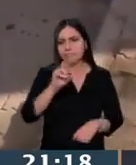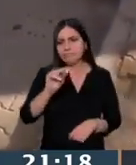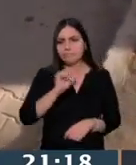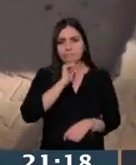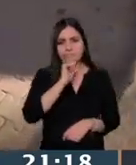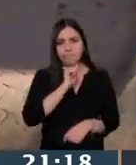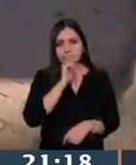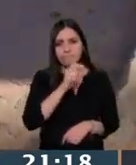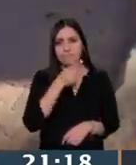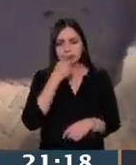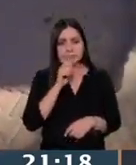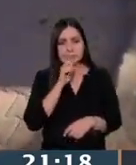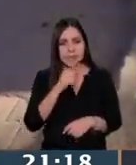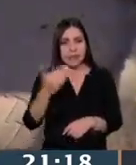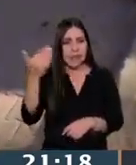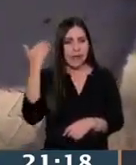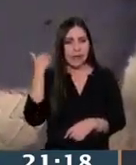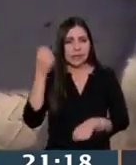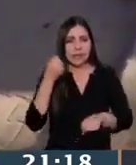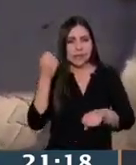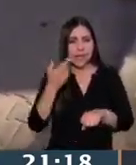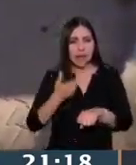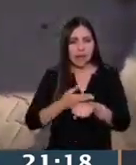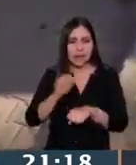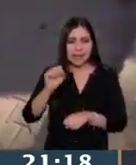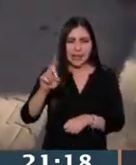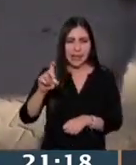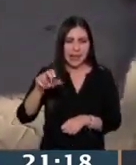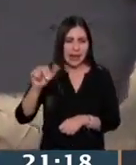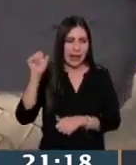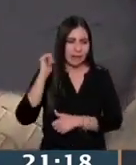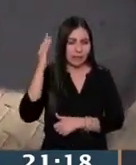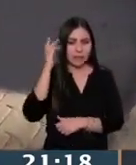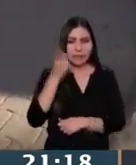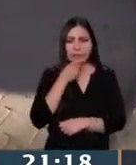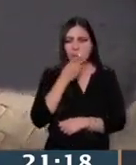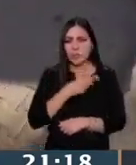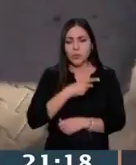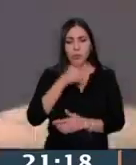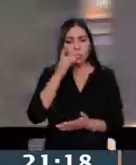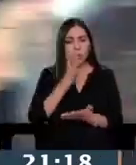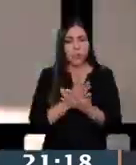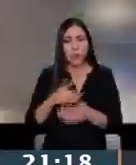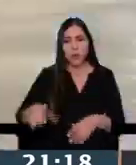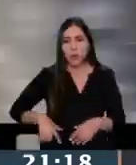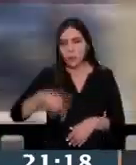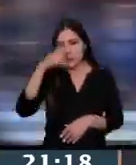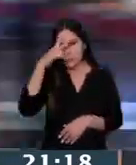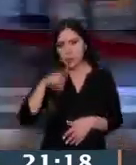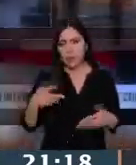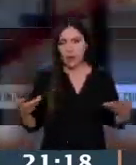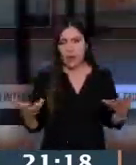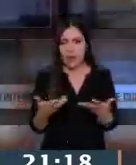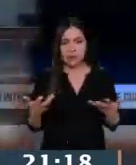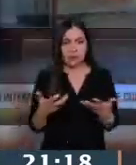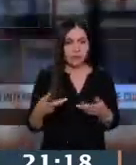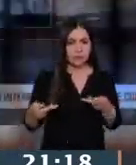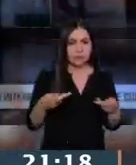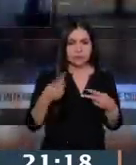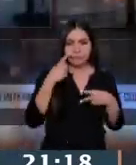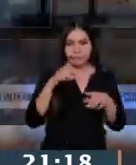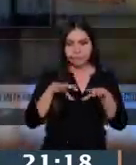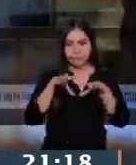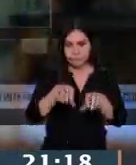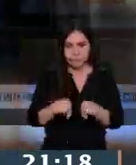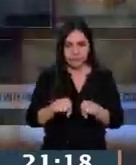el secretario de la Defensa, que se trató de un operativo realizado por instituciones mexicanas. Es falso que en reacción a